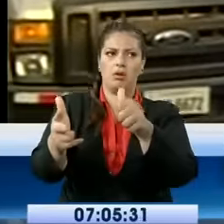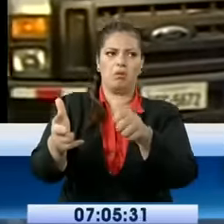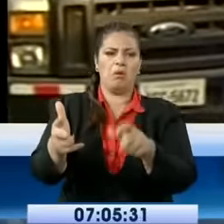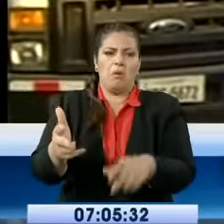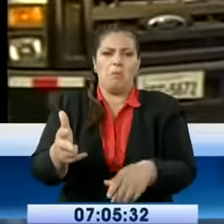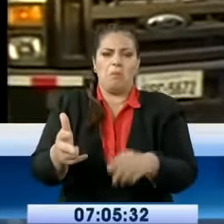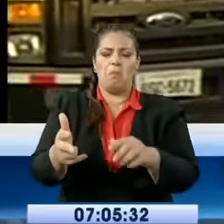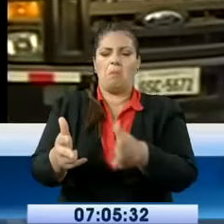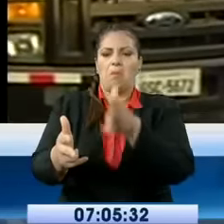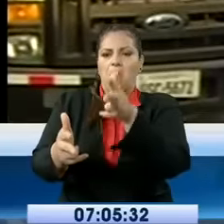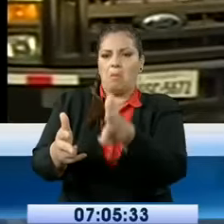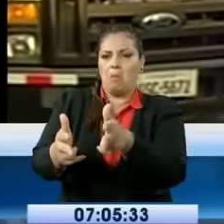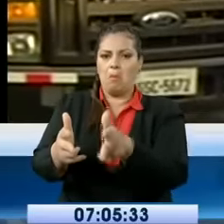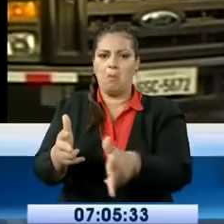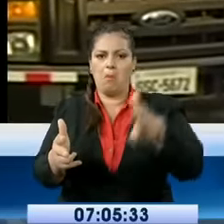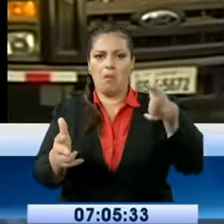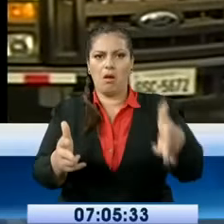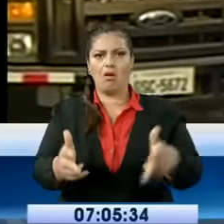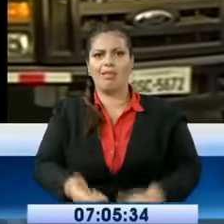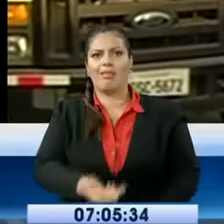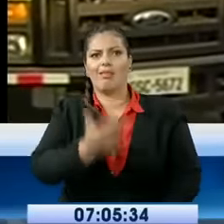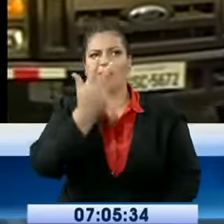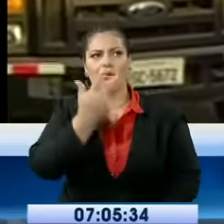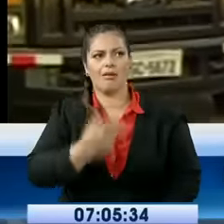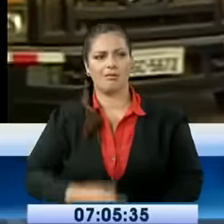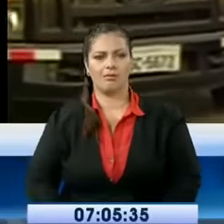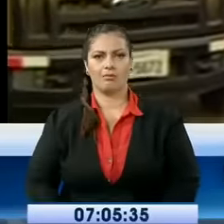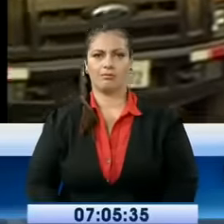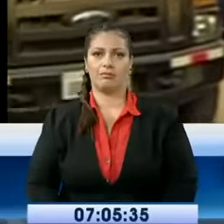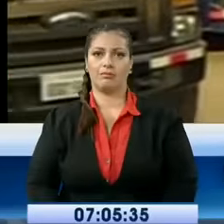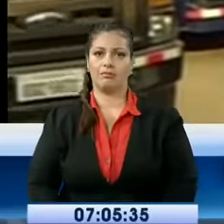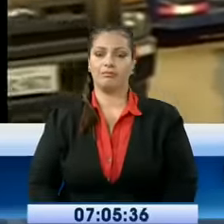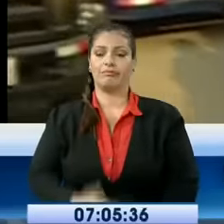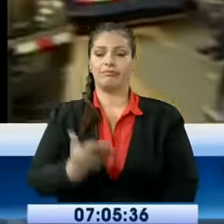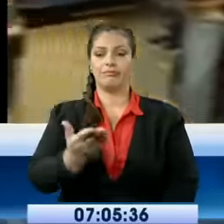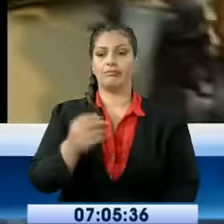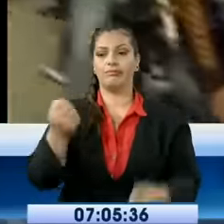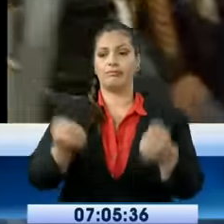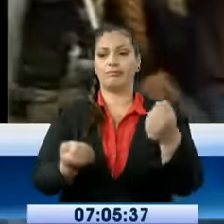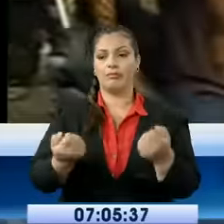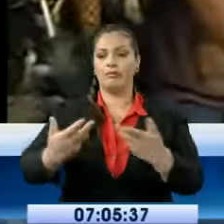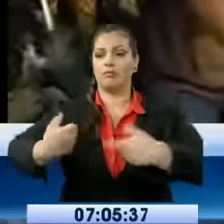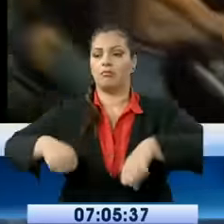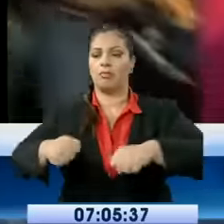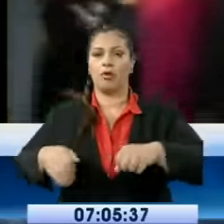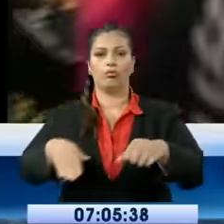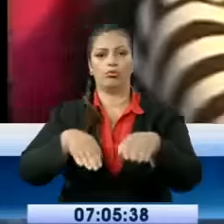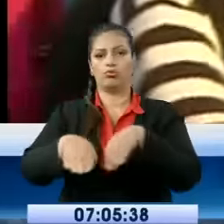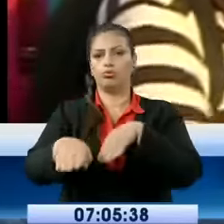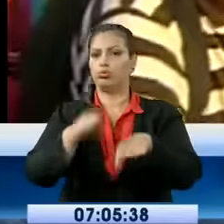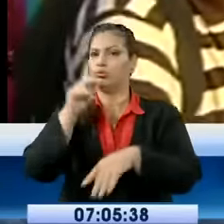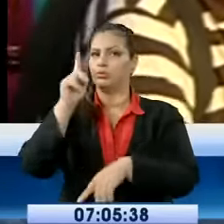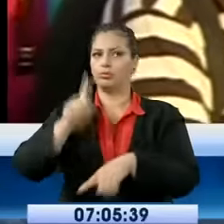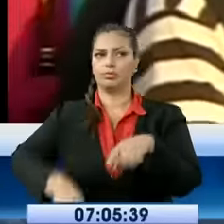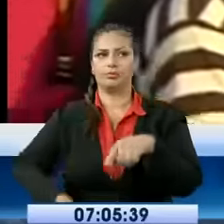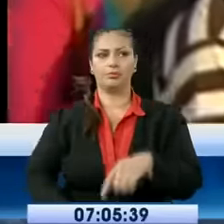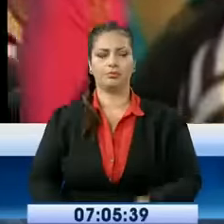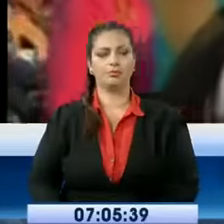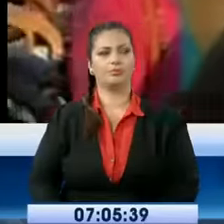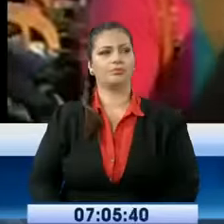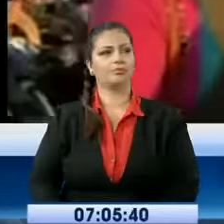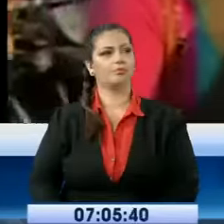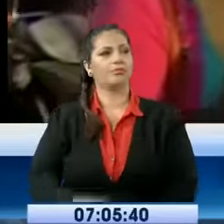carril del lado izquierdo. Y por acá también observamos a conductores de motocicletas y a sus acompañantes